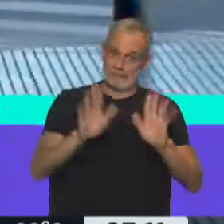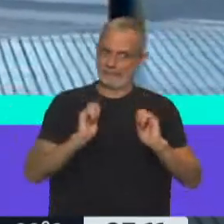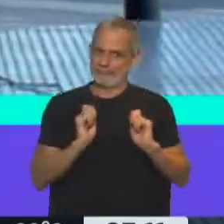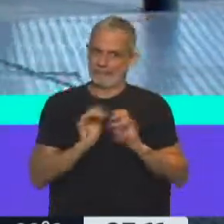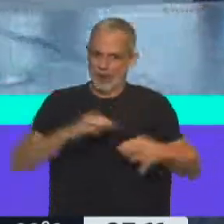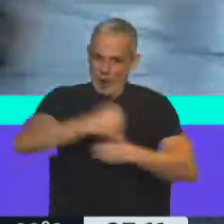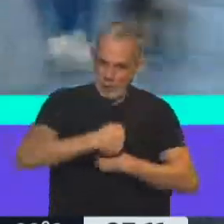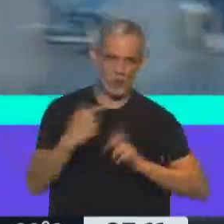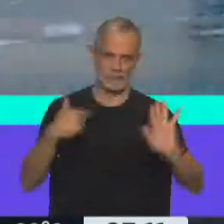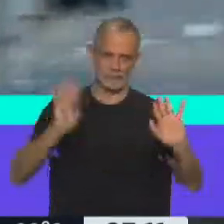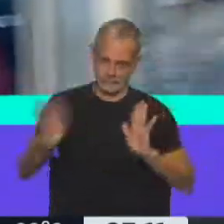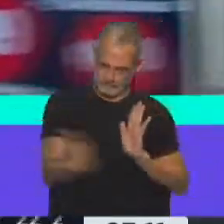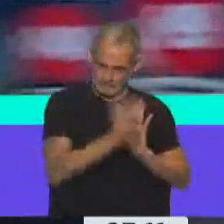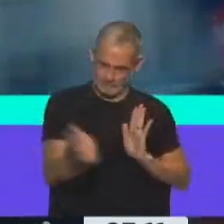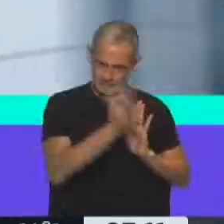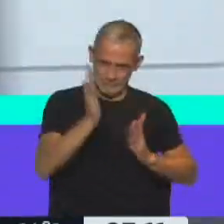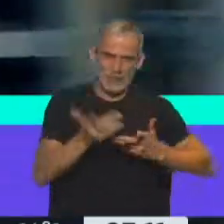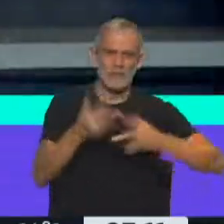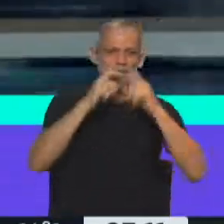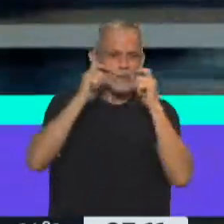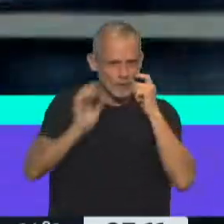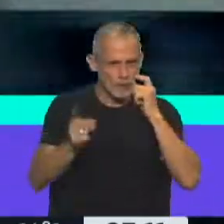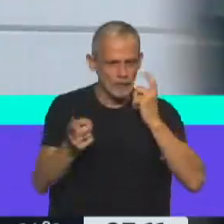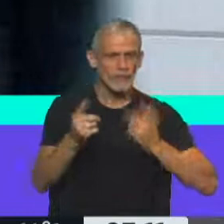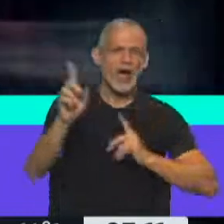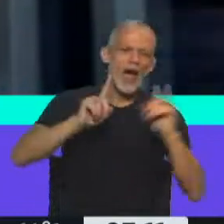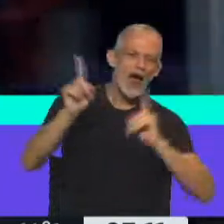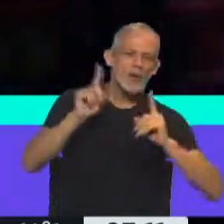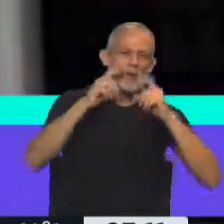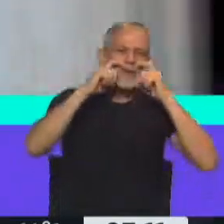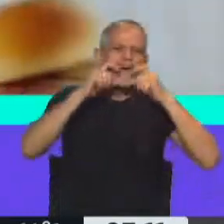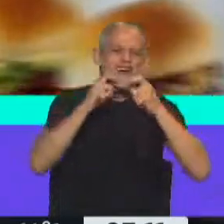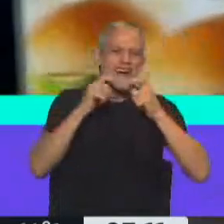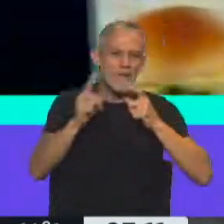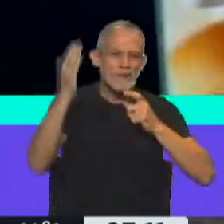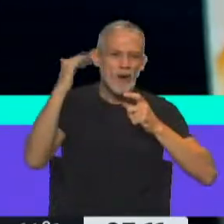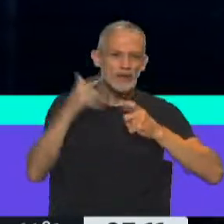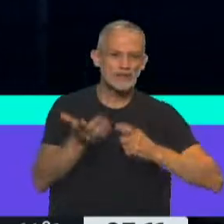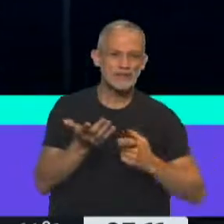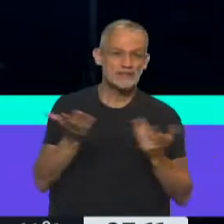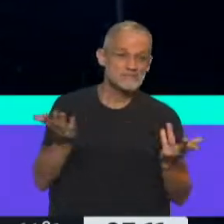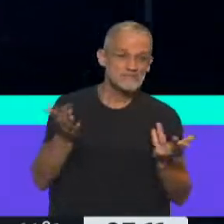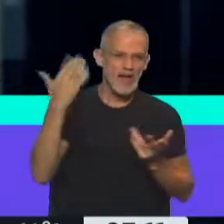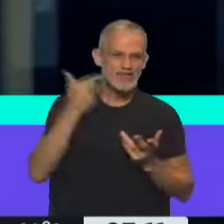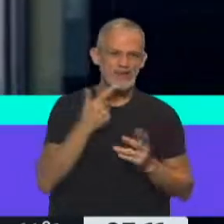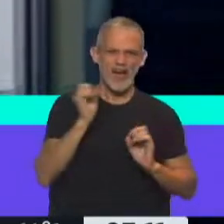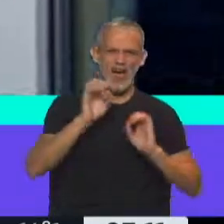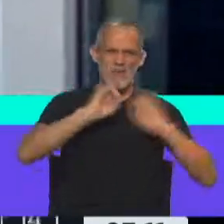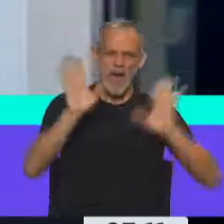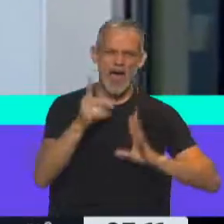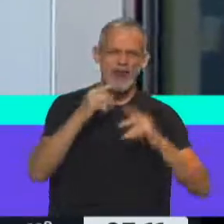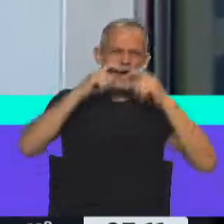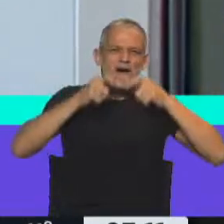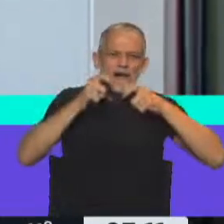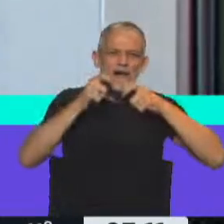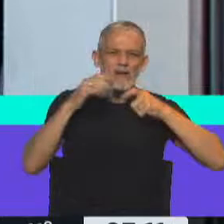para frenarla, pero vienen con barbijo y algunos que tienen el barbijo bajo, como antes tantas veces criticábamos cuando decíamos que lo usaban de mentón,